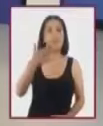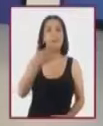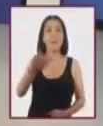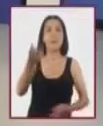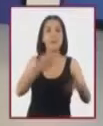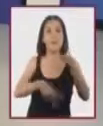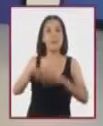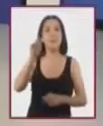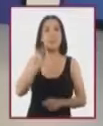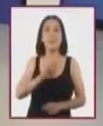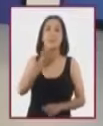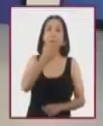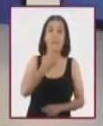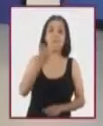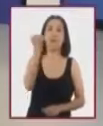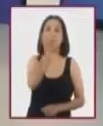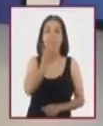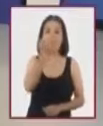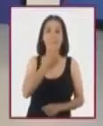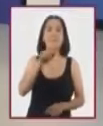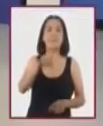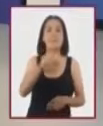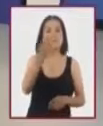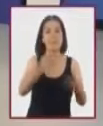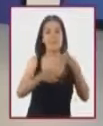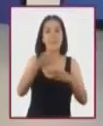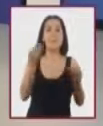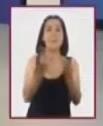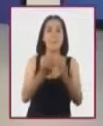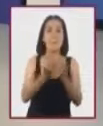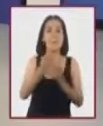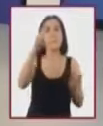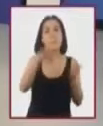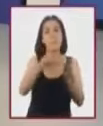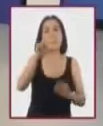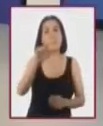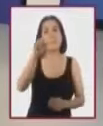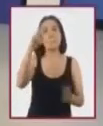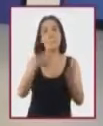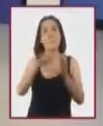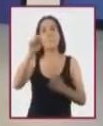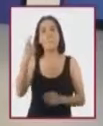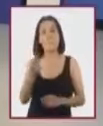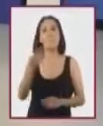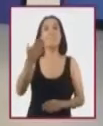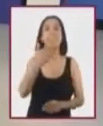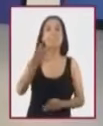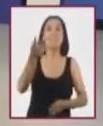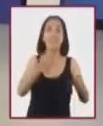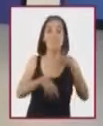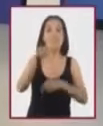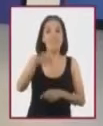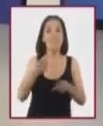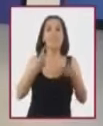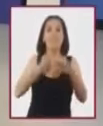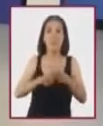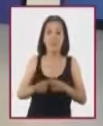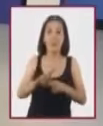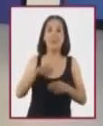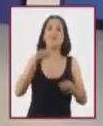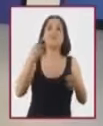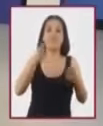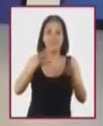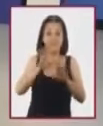Bienvenidas y bienvenidos a una nueva emisión de Regreso a Clases 2020-2021. También bienvenidos a este comienzo de